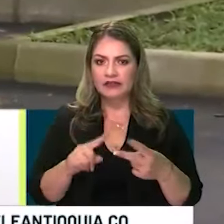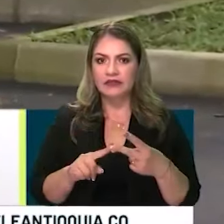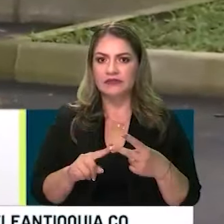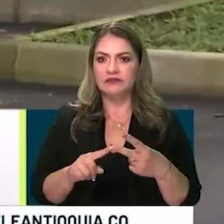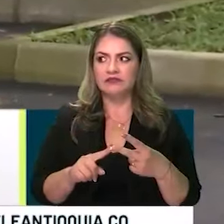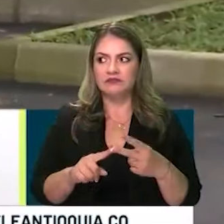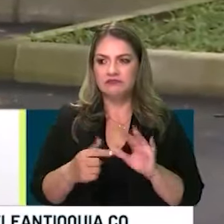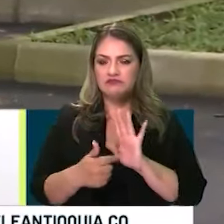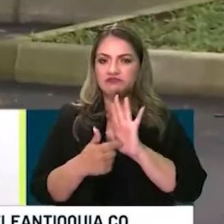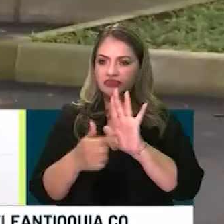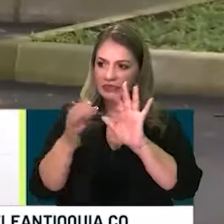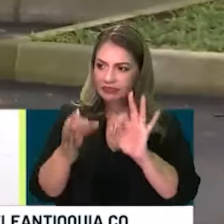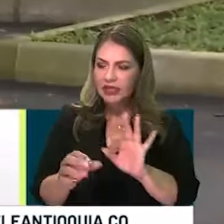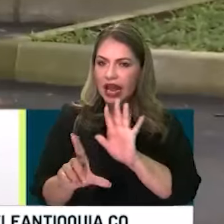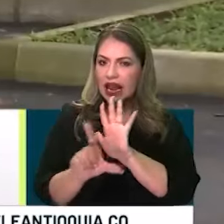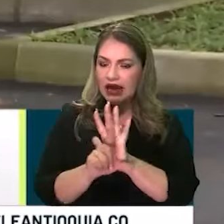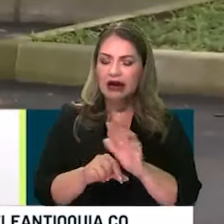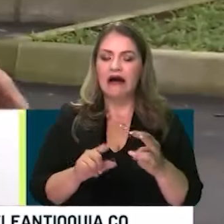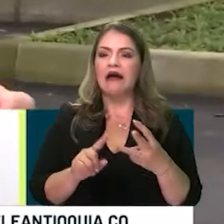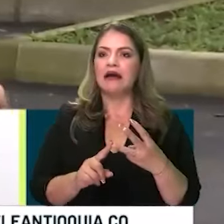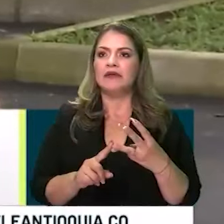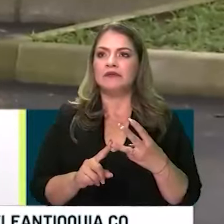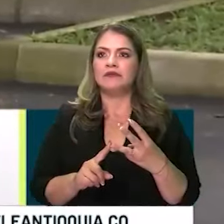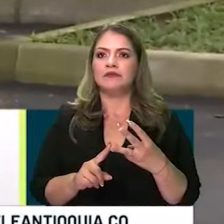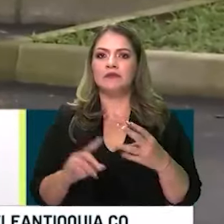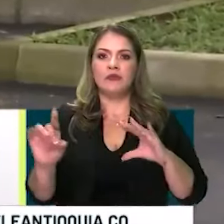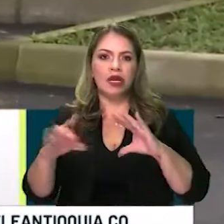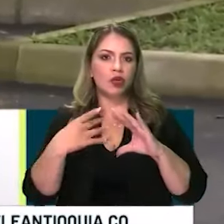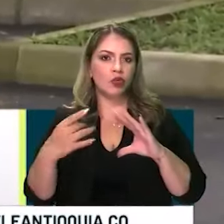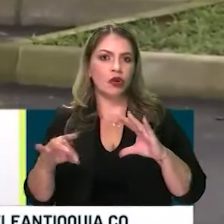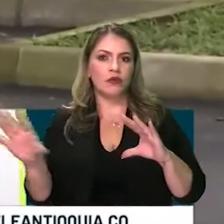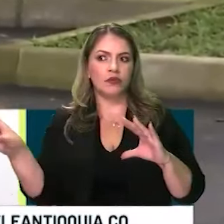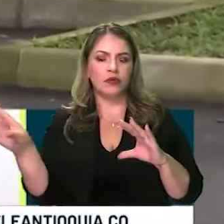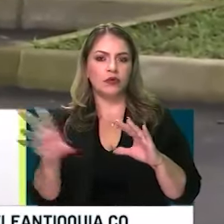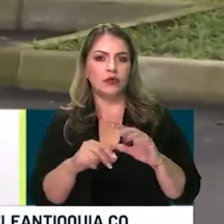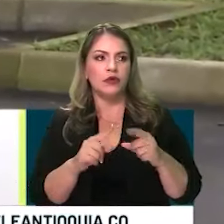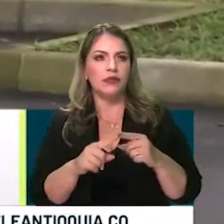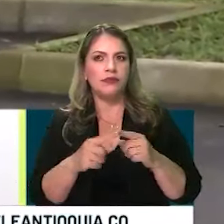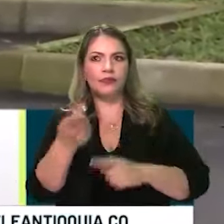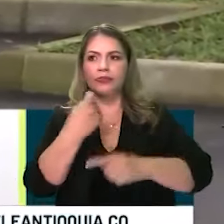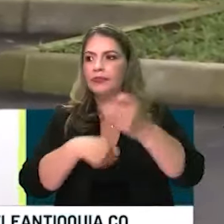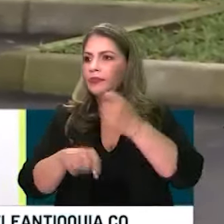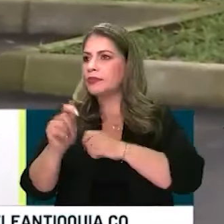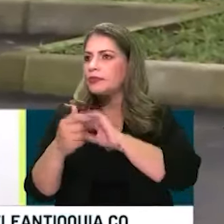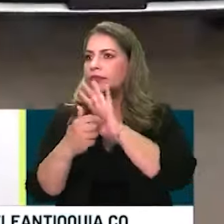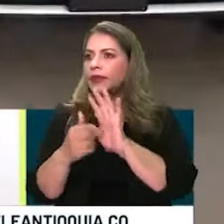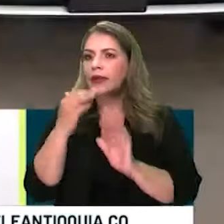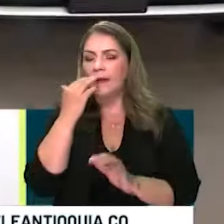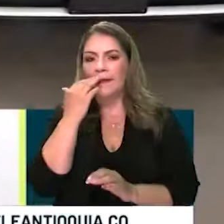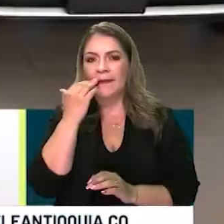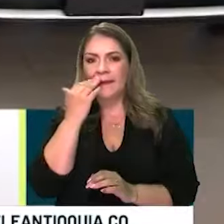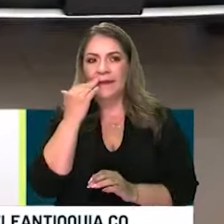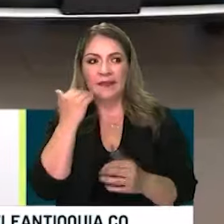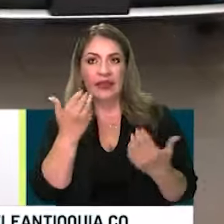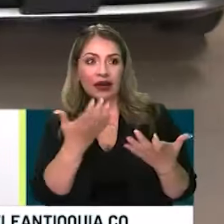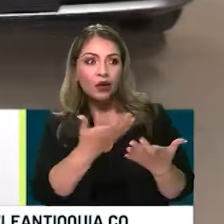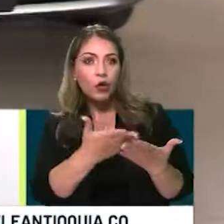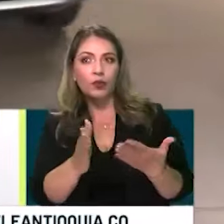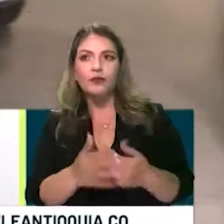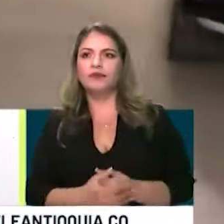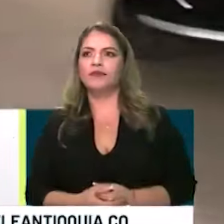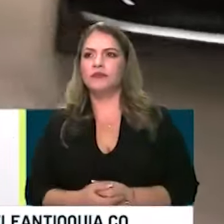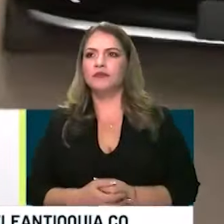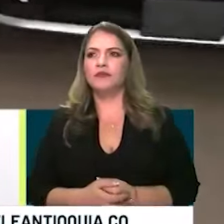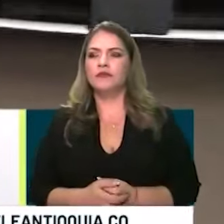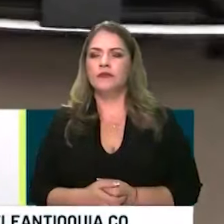transparente, un canal donde todos van a tener la misma accesibilidad al vehículo que quieran comprar con unos